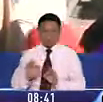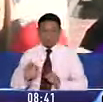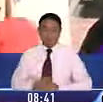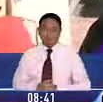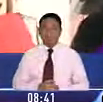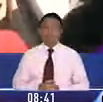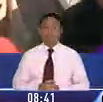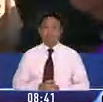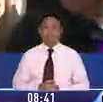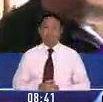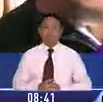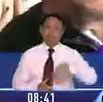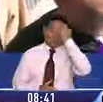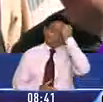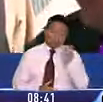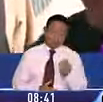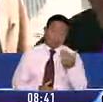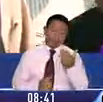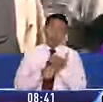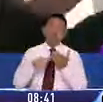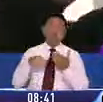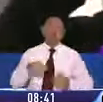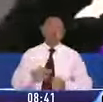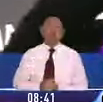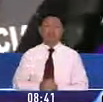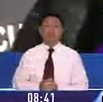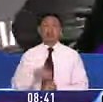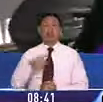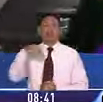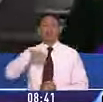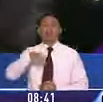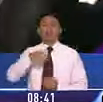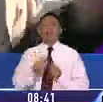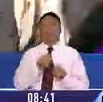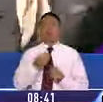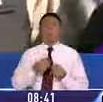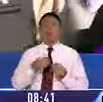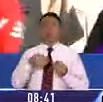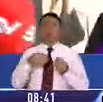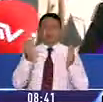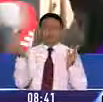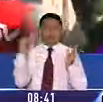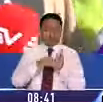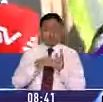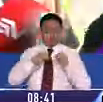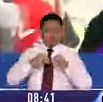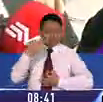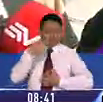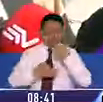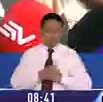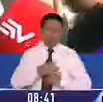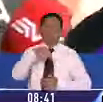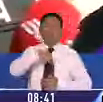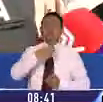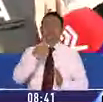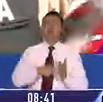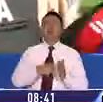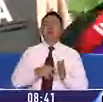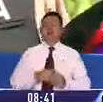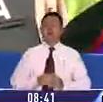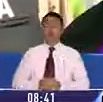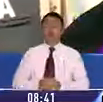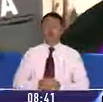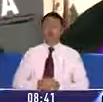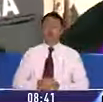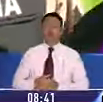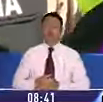buenos días. ¿Cuál es el dispositivo que se realizó acá? Si nos puede reiterar, tal vez, ¿qué es lo que ustedes han...? Nosotros